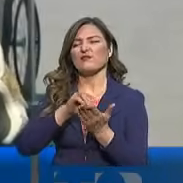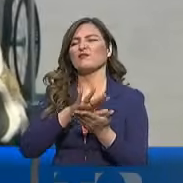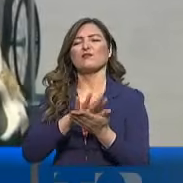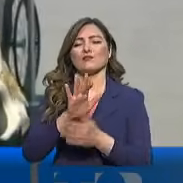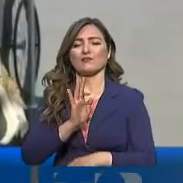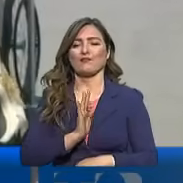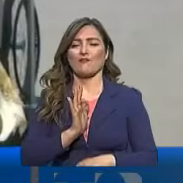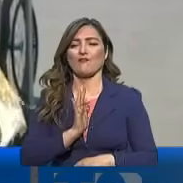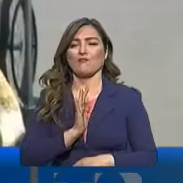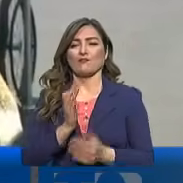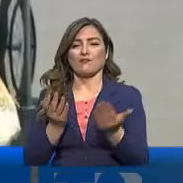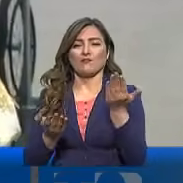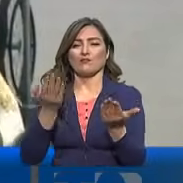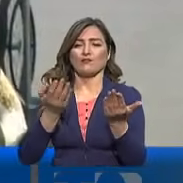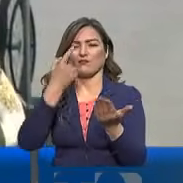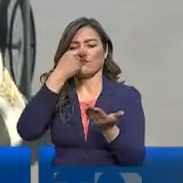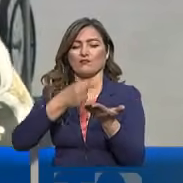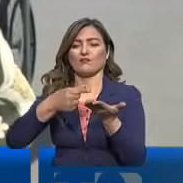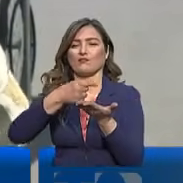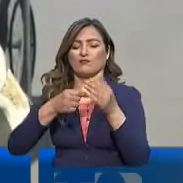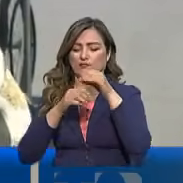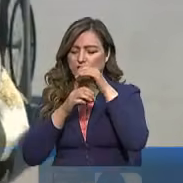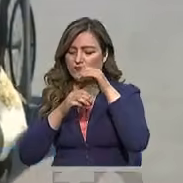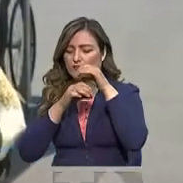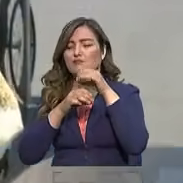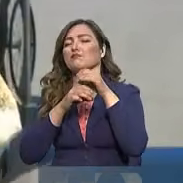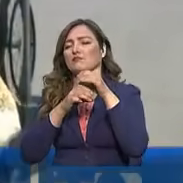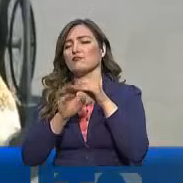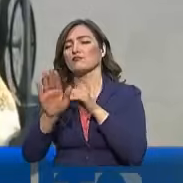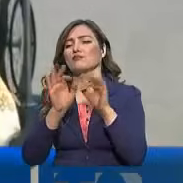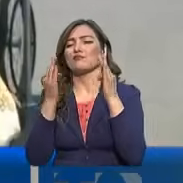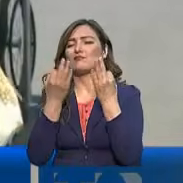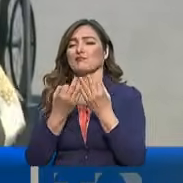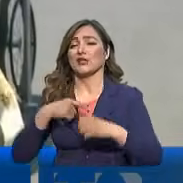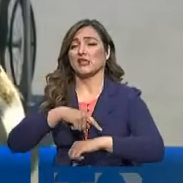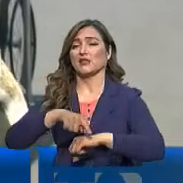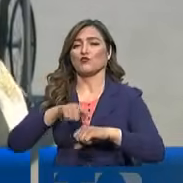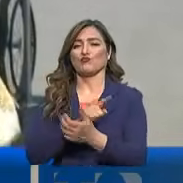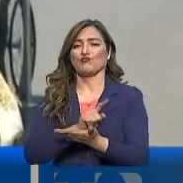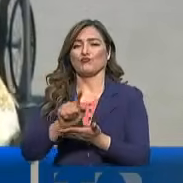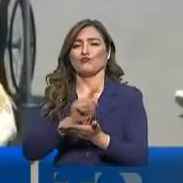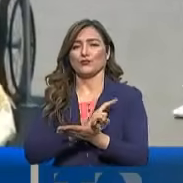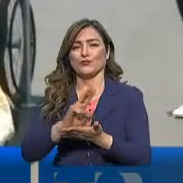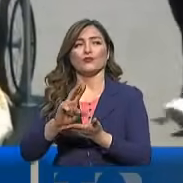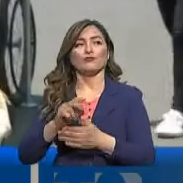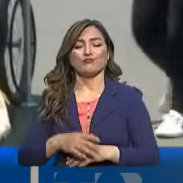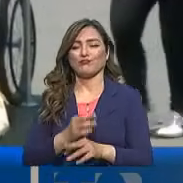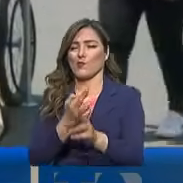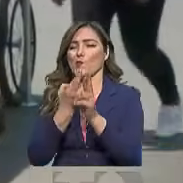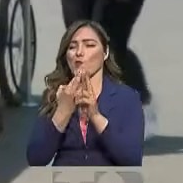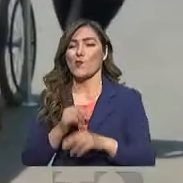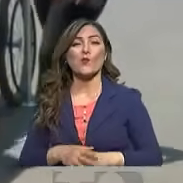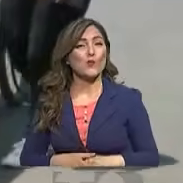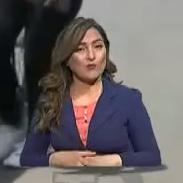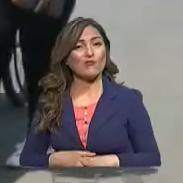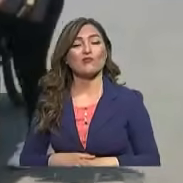la técnica del cotejo del perfil genético, pero hay que recordar también que esto puede durar incluso semanas obtener los resultados.